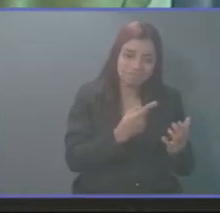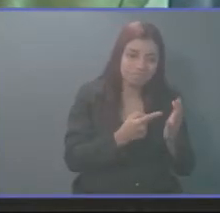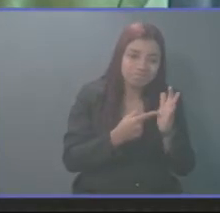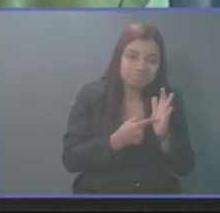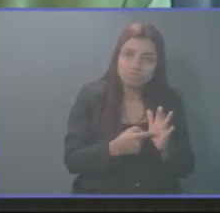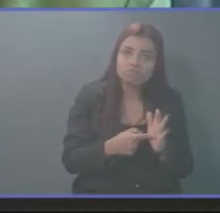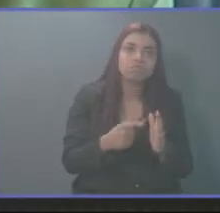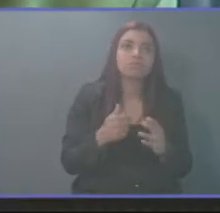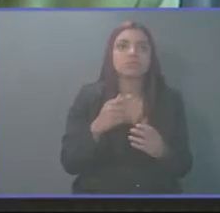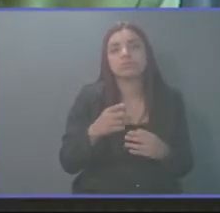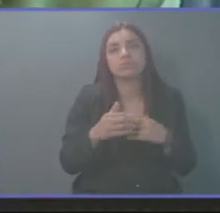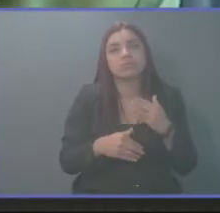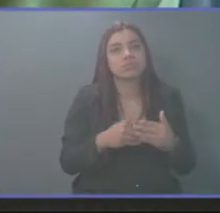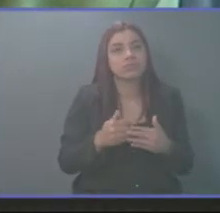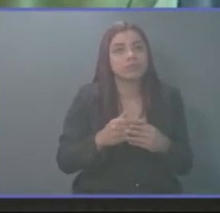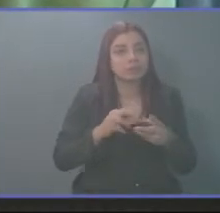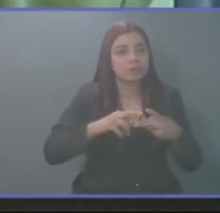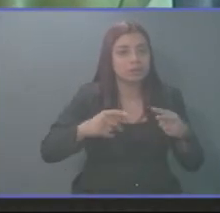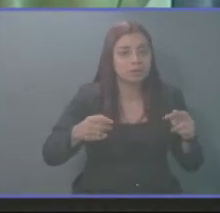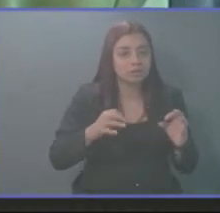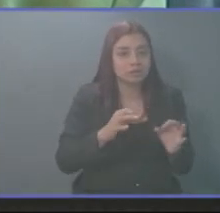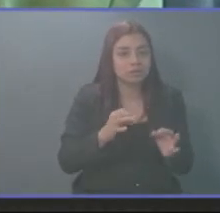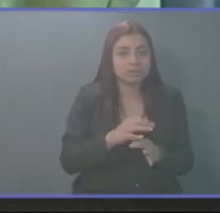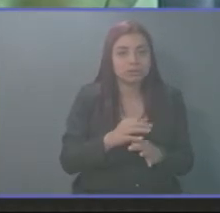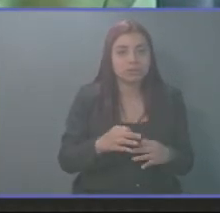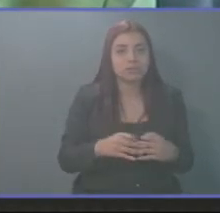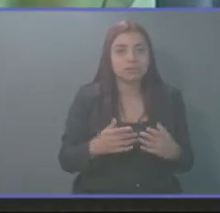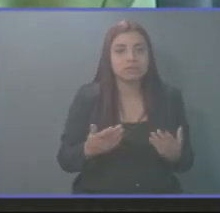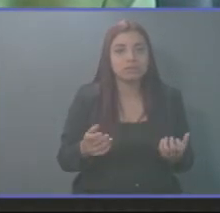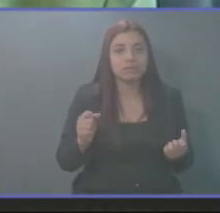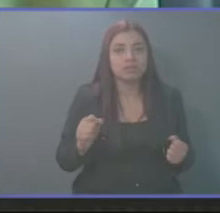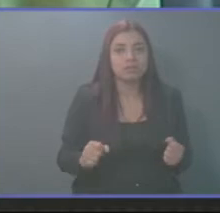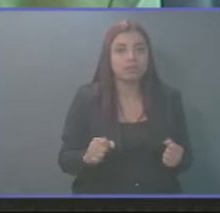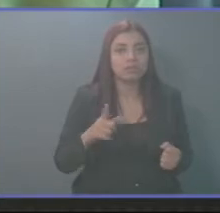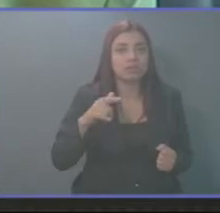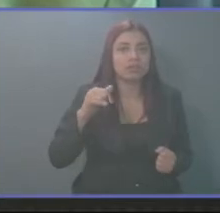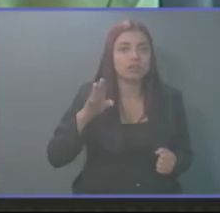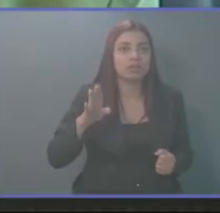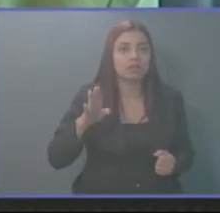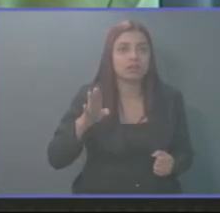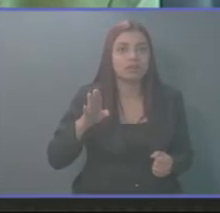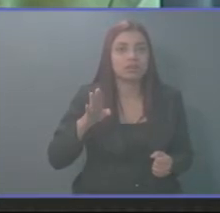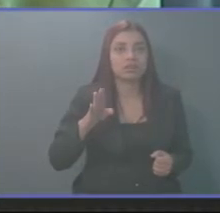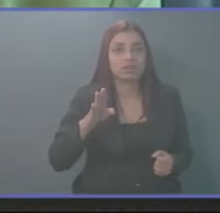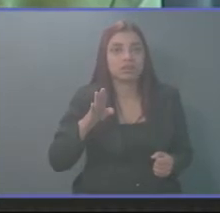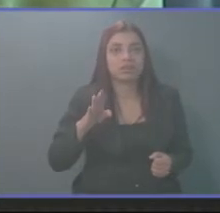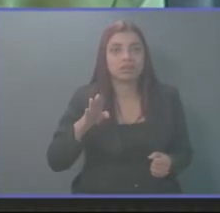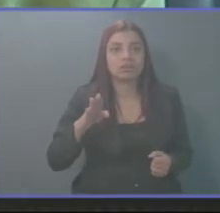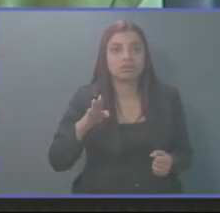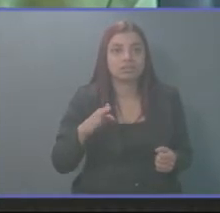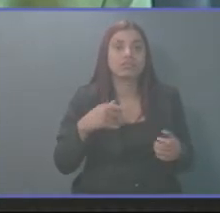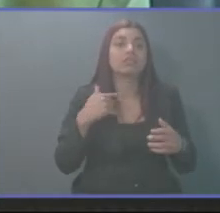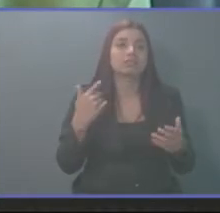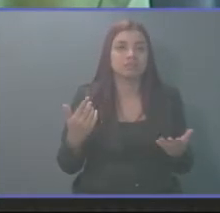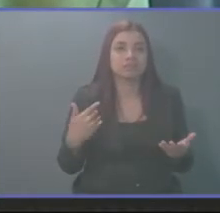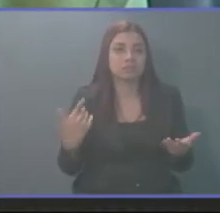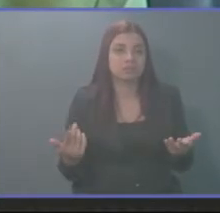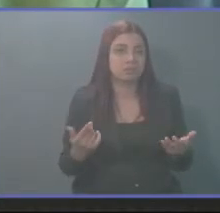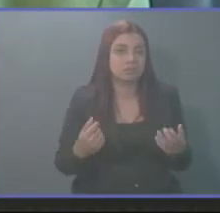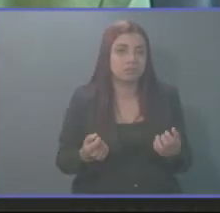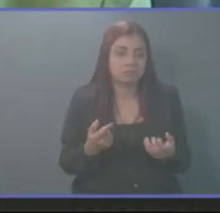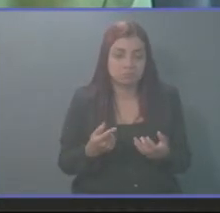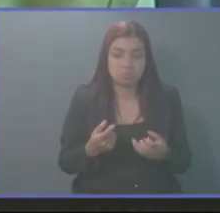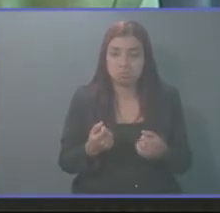análisis microbiológico, un análisis de laboratorio o un acompañamiento